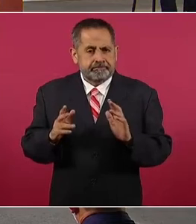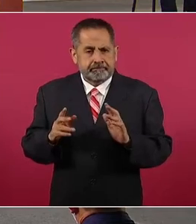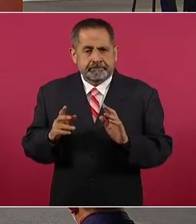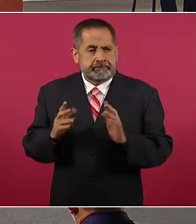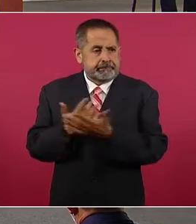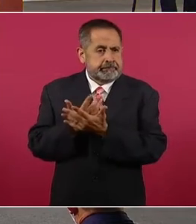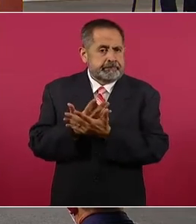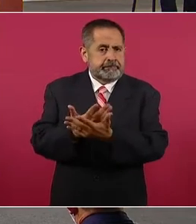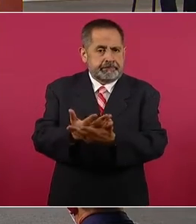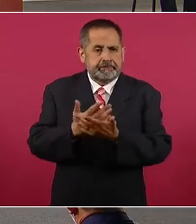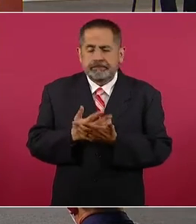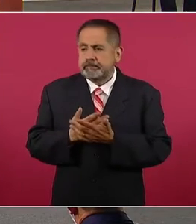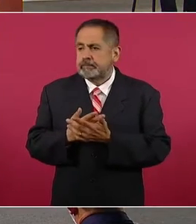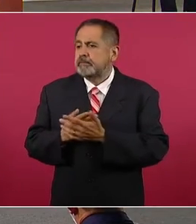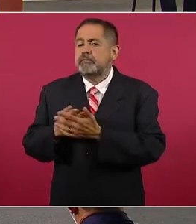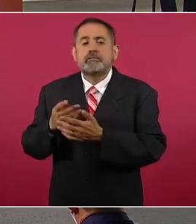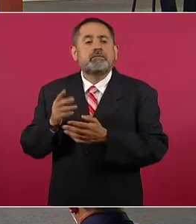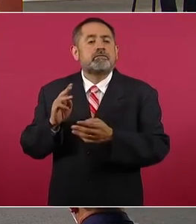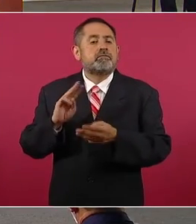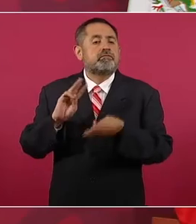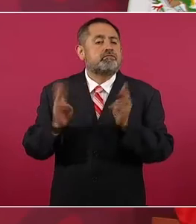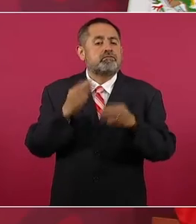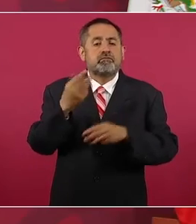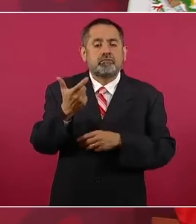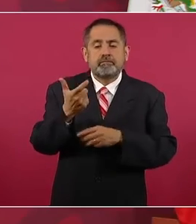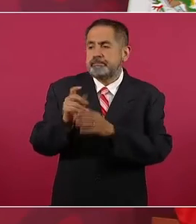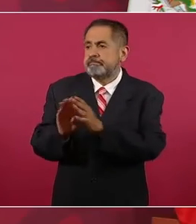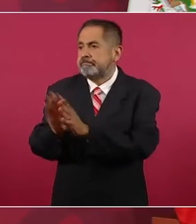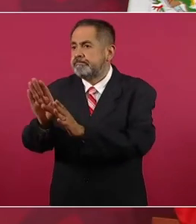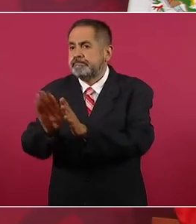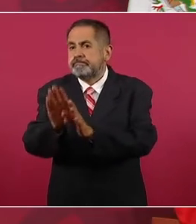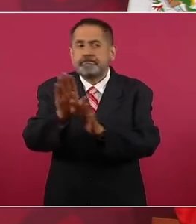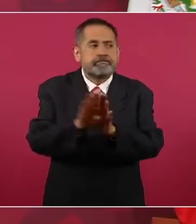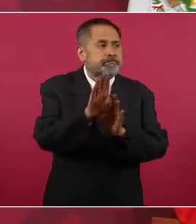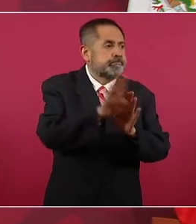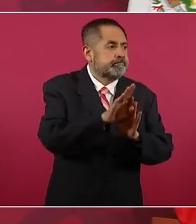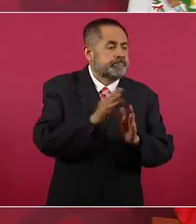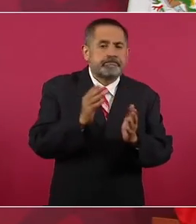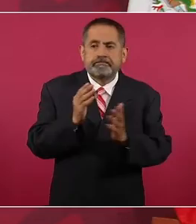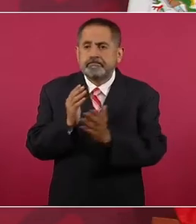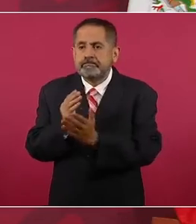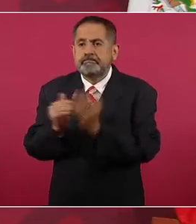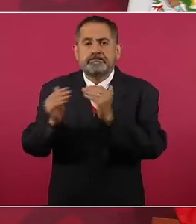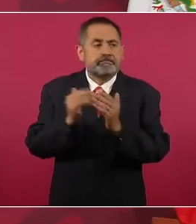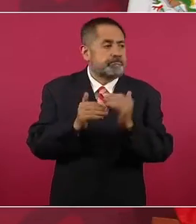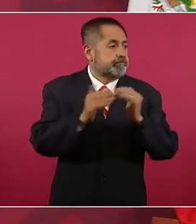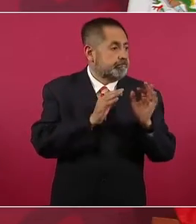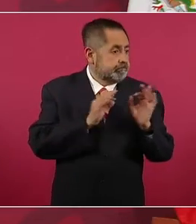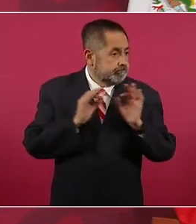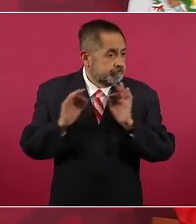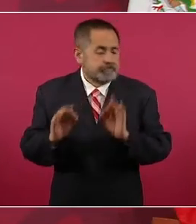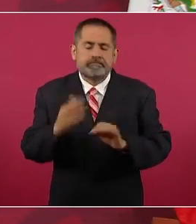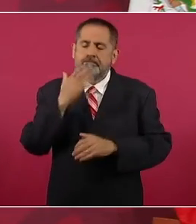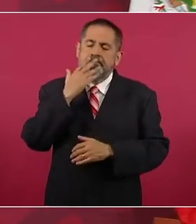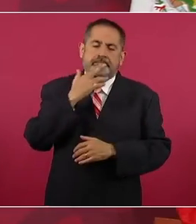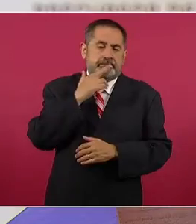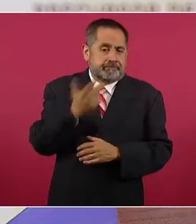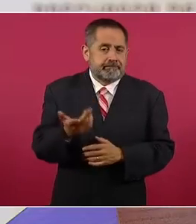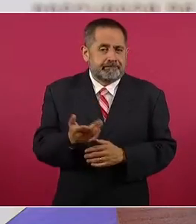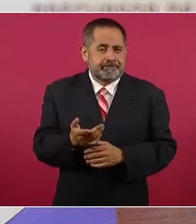las economías del mundo, se enfrente el problema inflacionario, todo lo que afecta a las